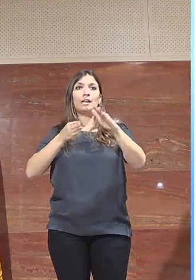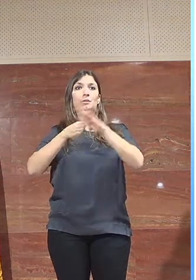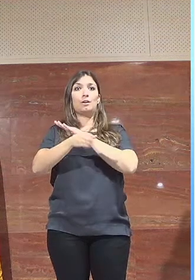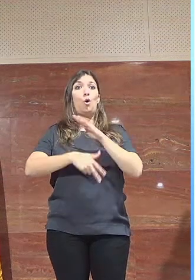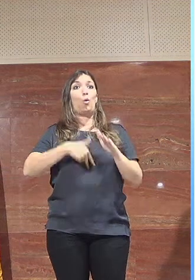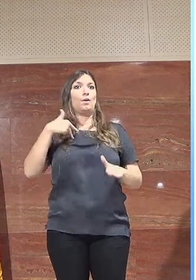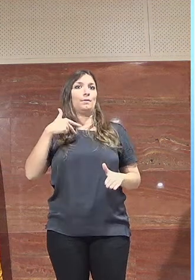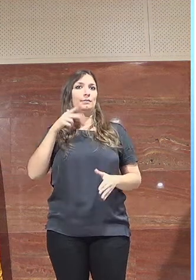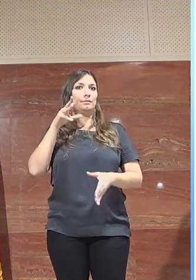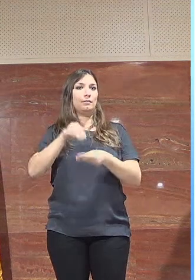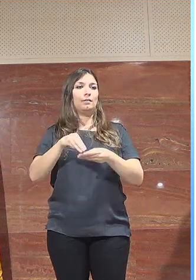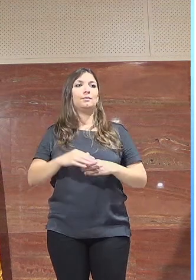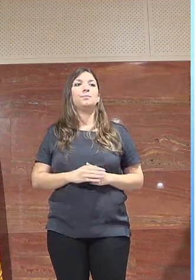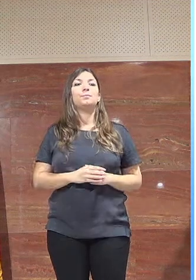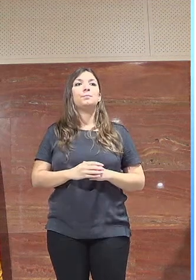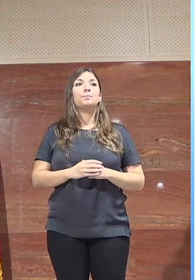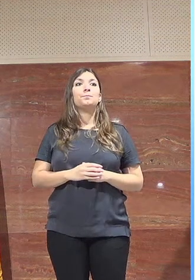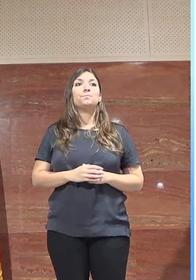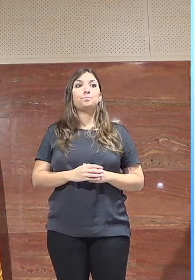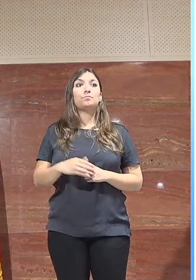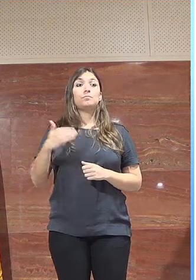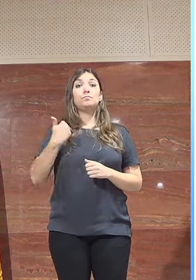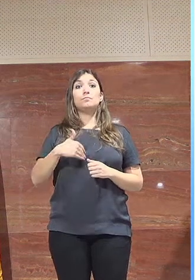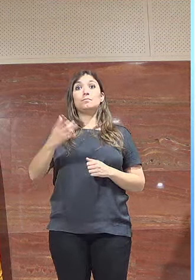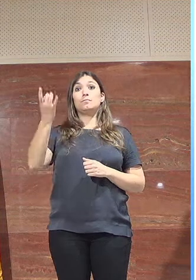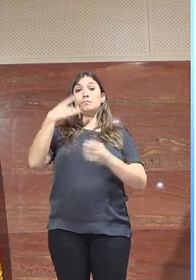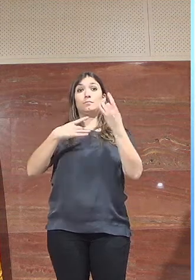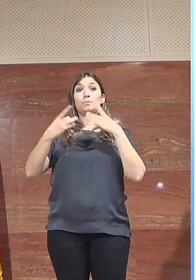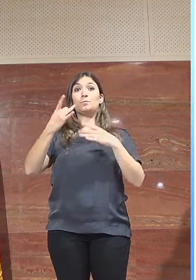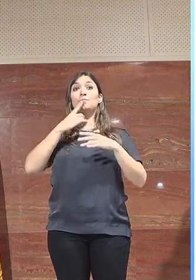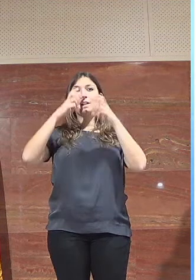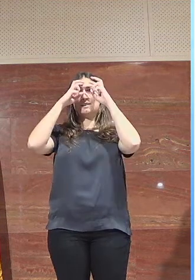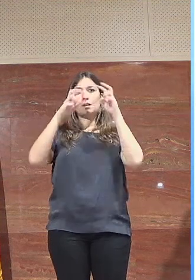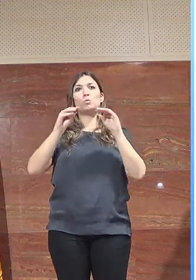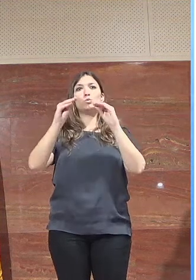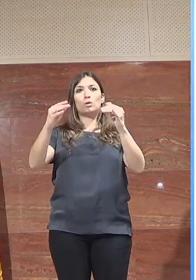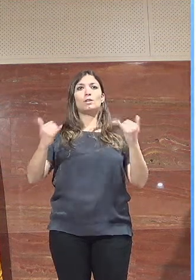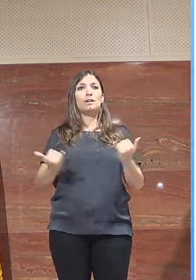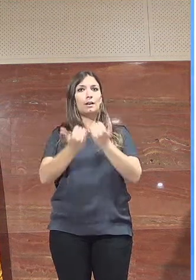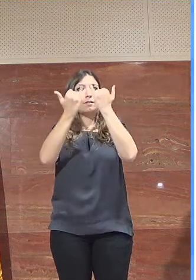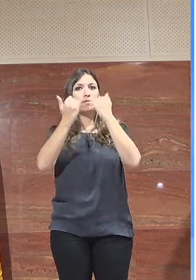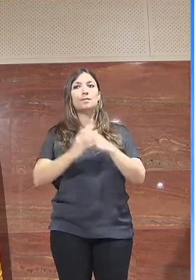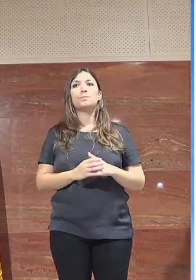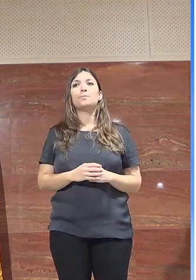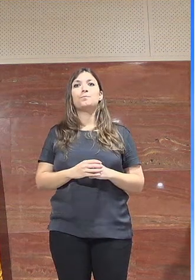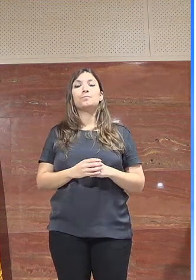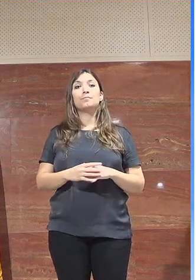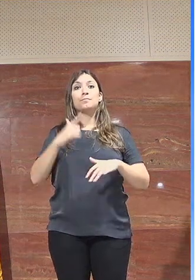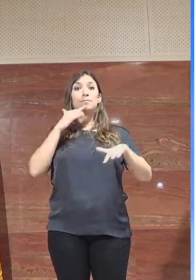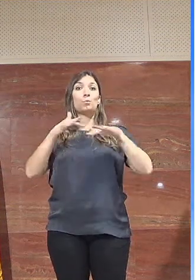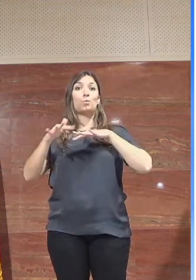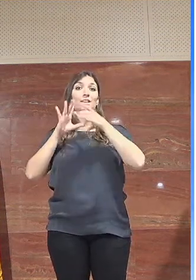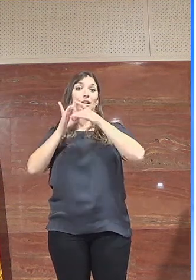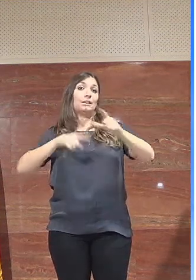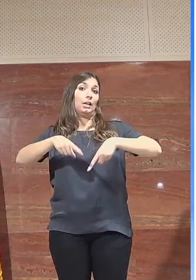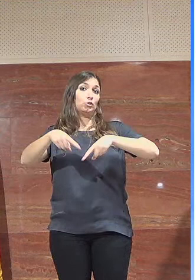universal. Hemos recibido la buena práctica del tranvía de Tenerife en cuanto a movilidad y